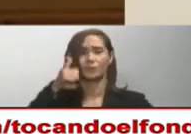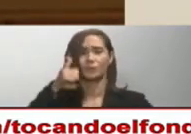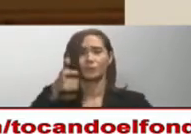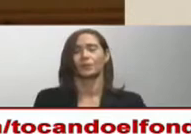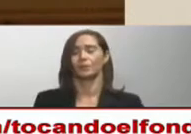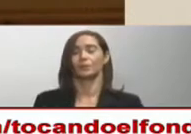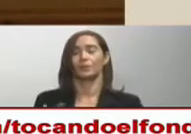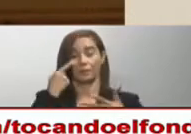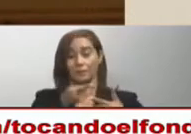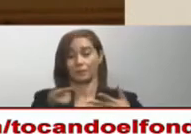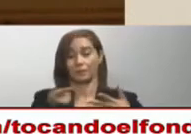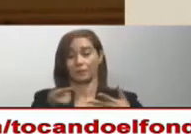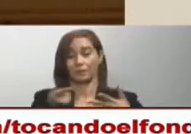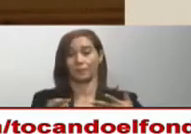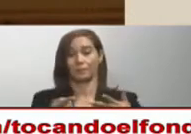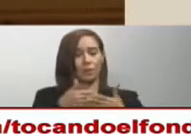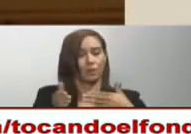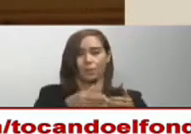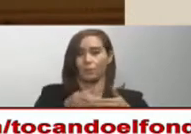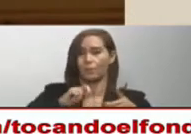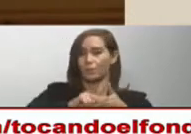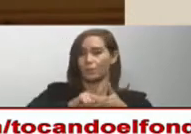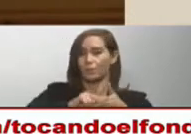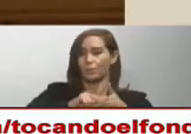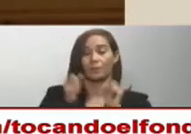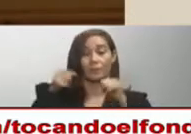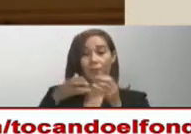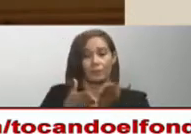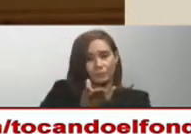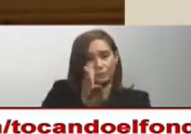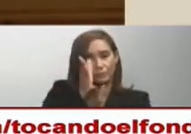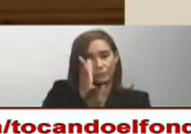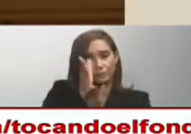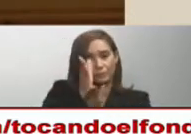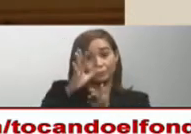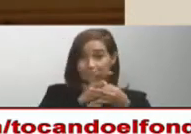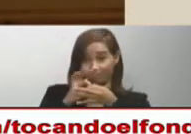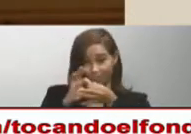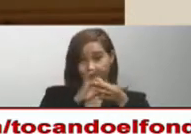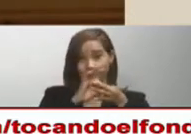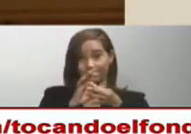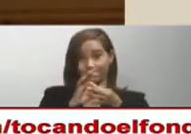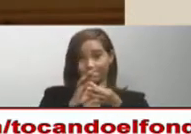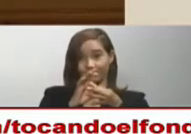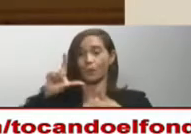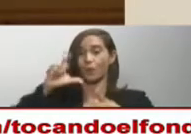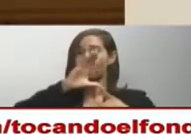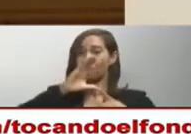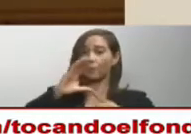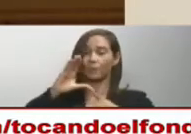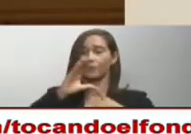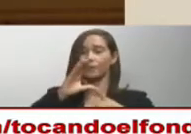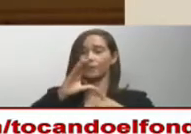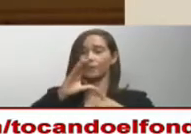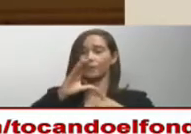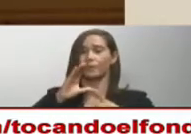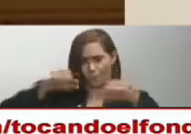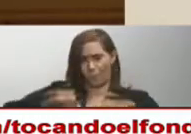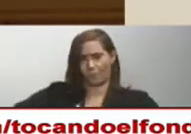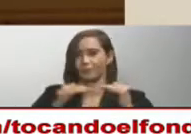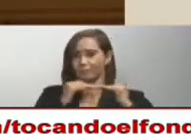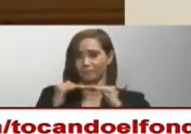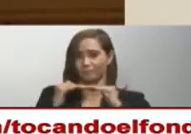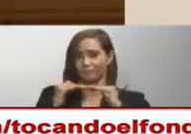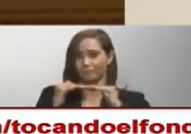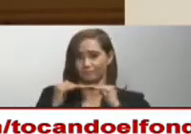nuestras diferencias y similitudes caminemos juntos por una Iberoamérica justa